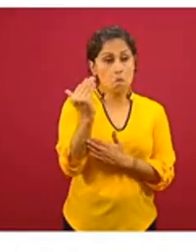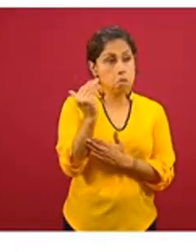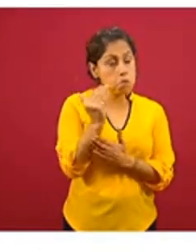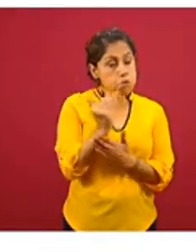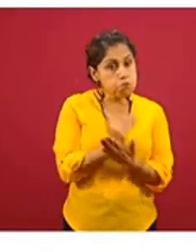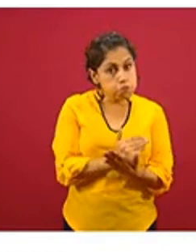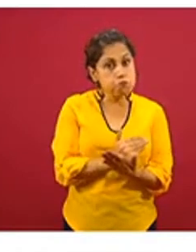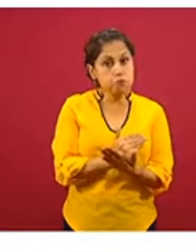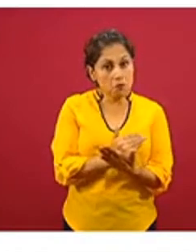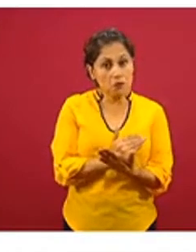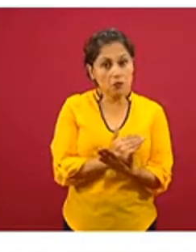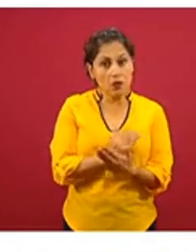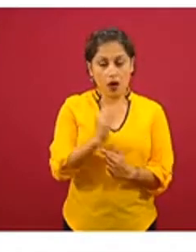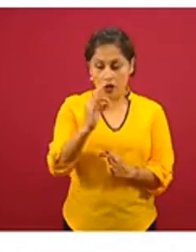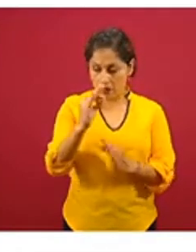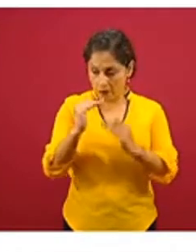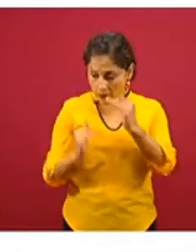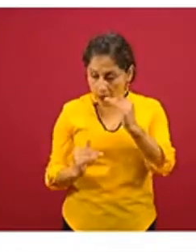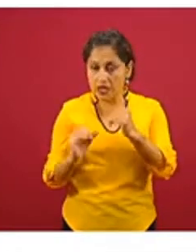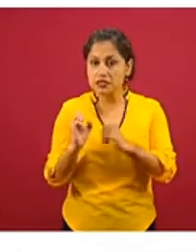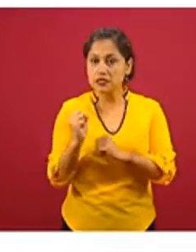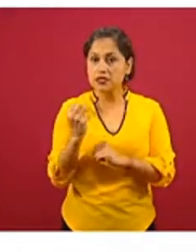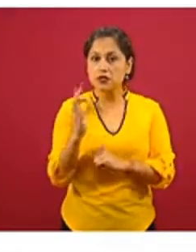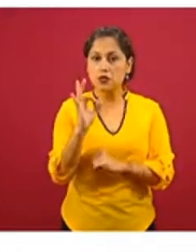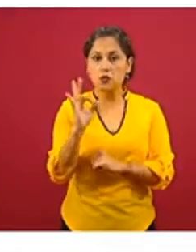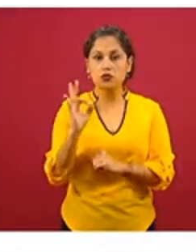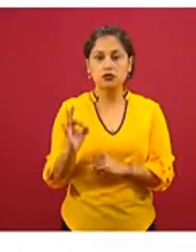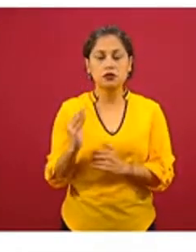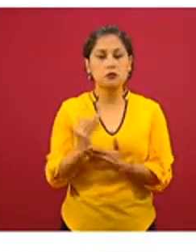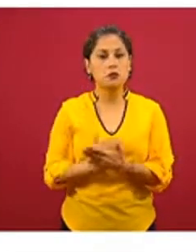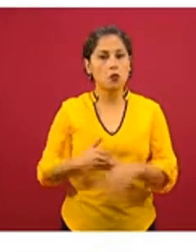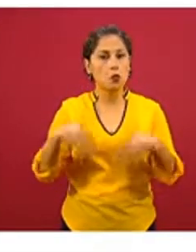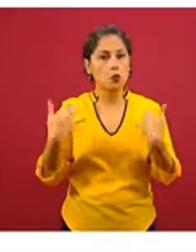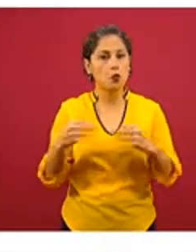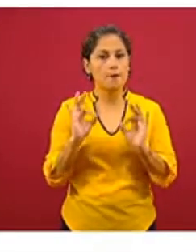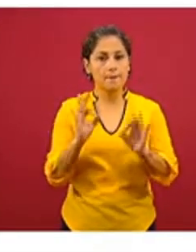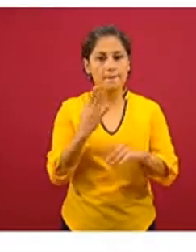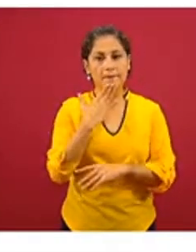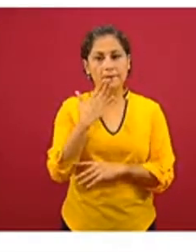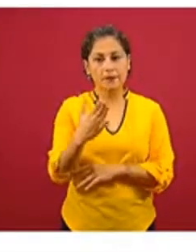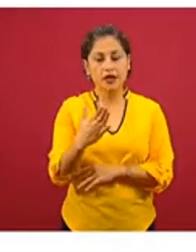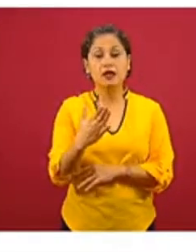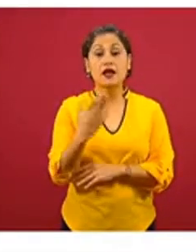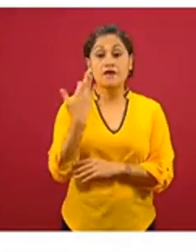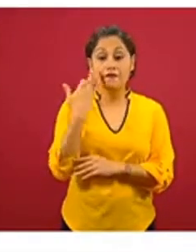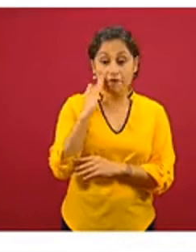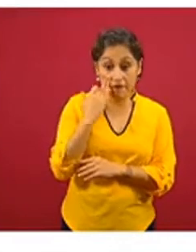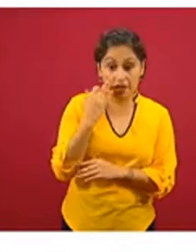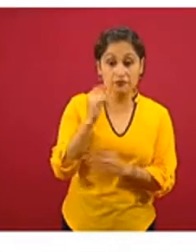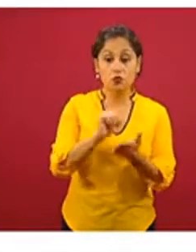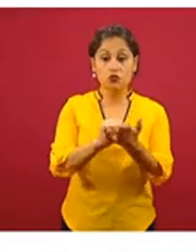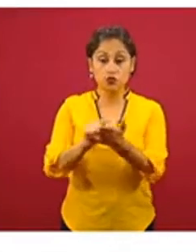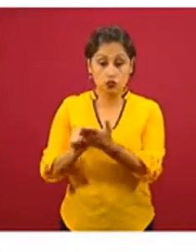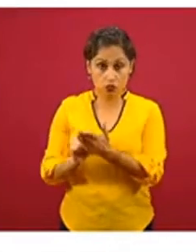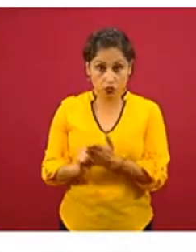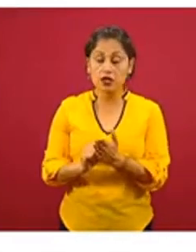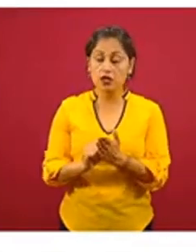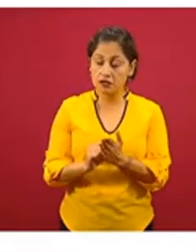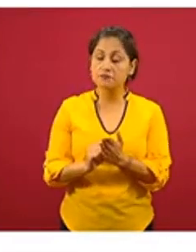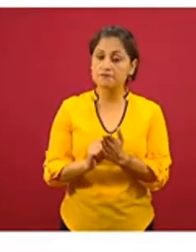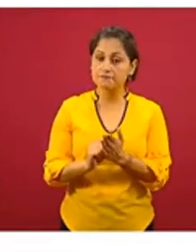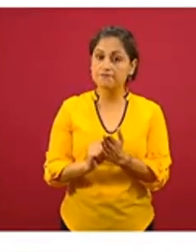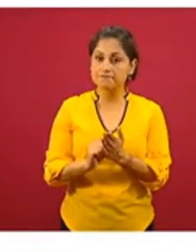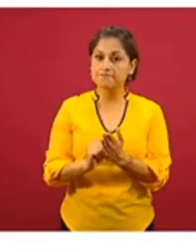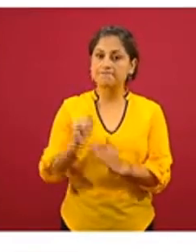al 65% y también los usuarios de Facebook y de Twitter han llegado también a